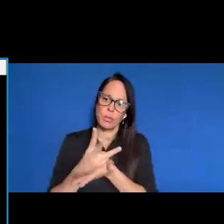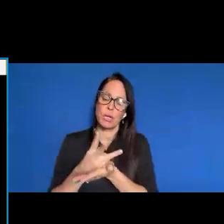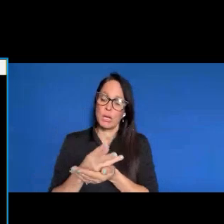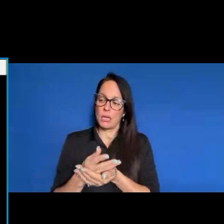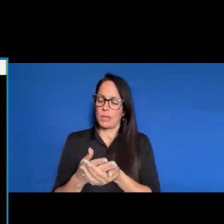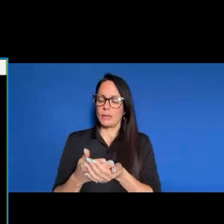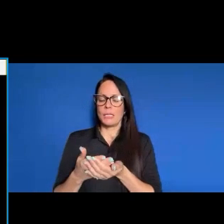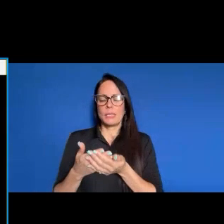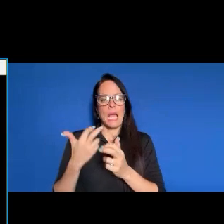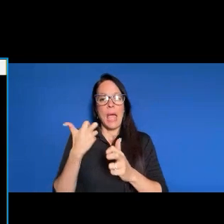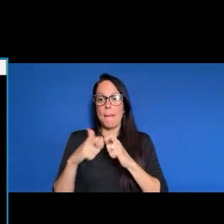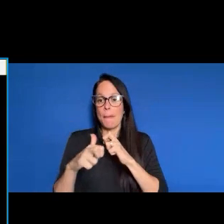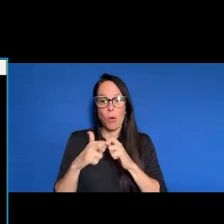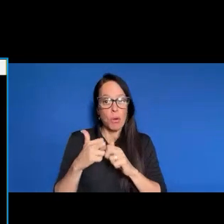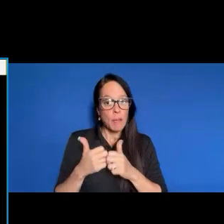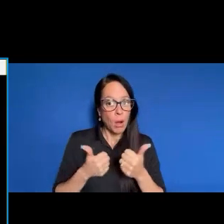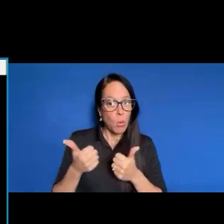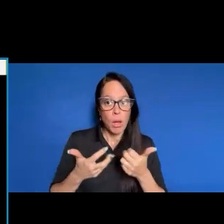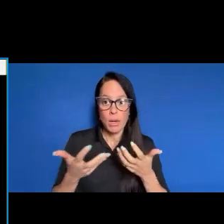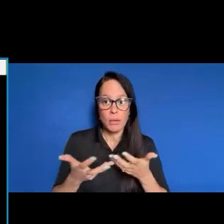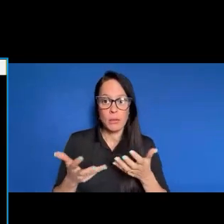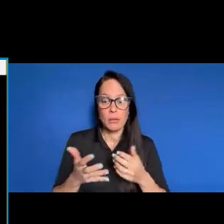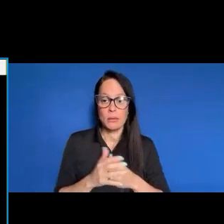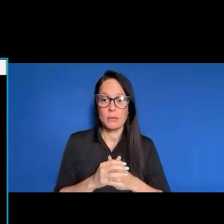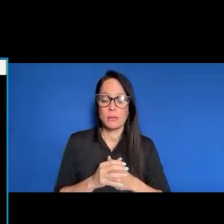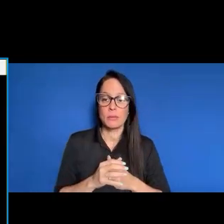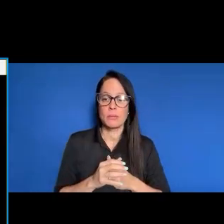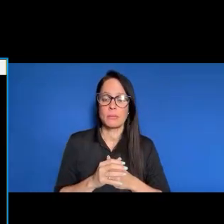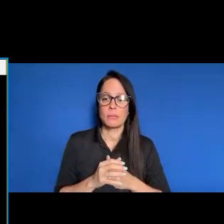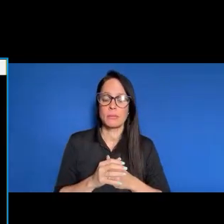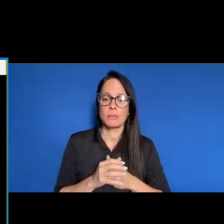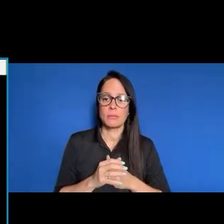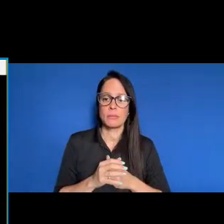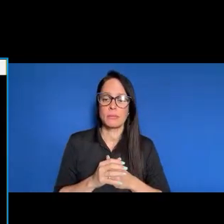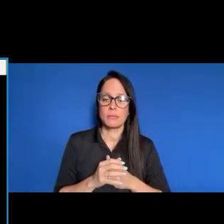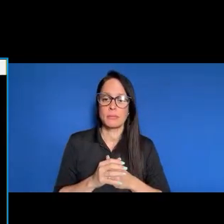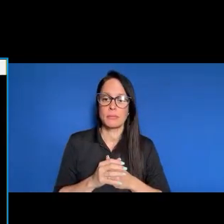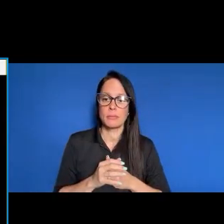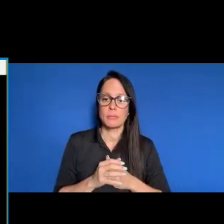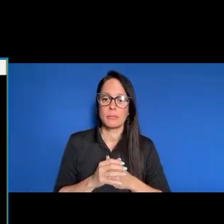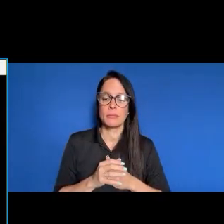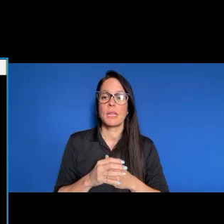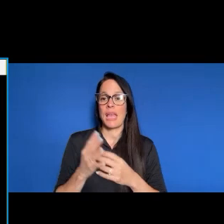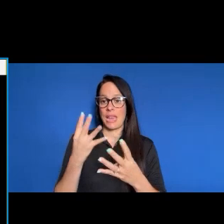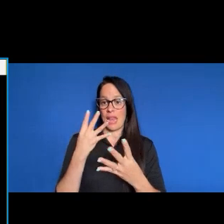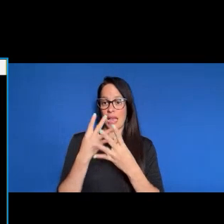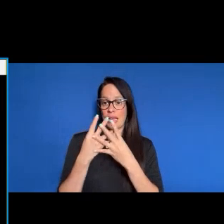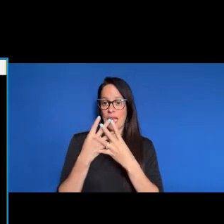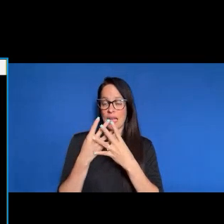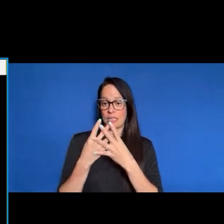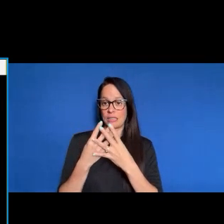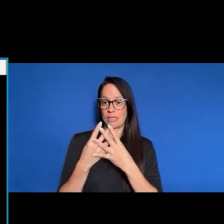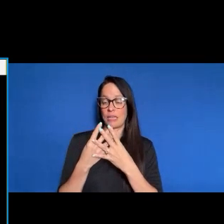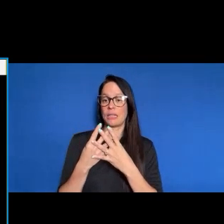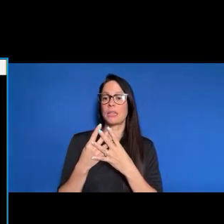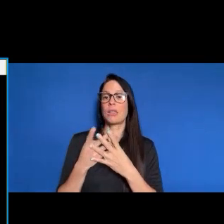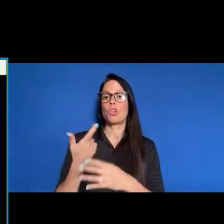es la prevención es bien importante. Y en las cárceles existían muchas cosas